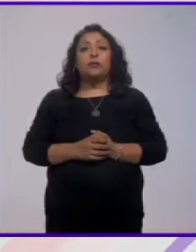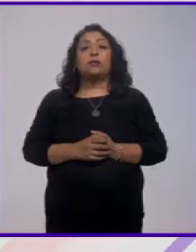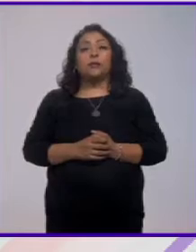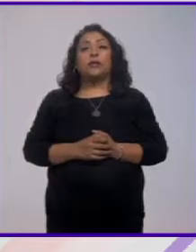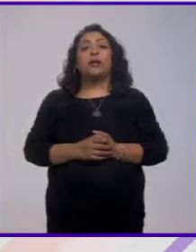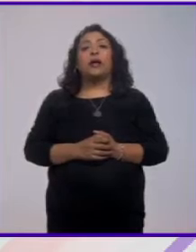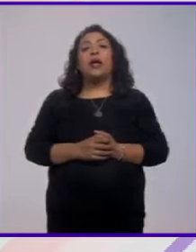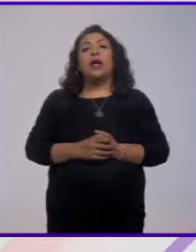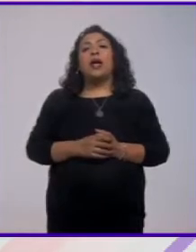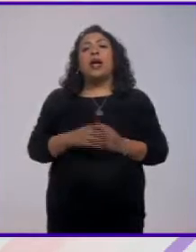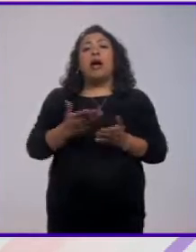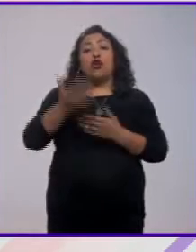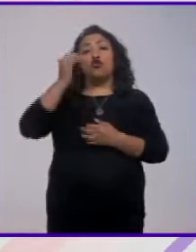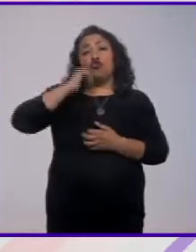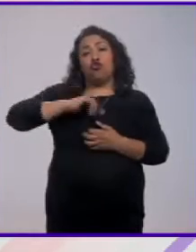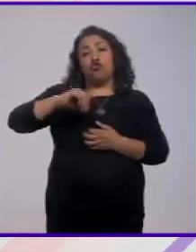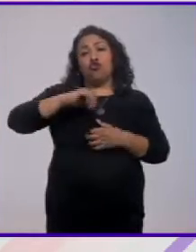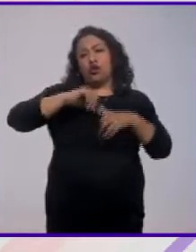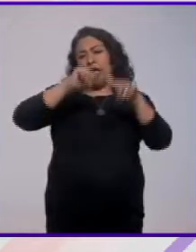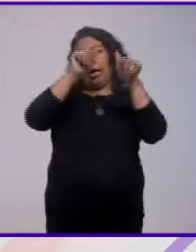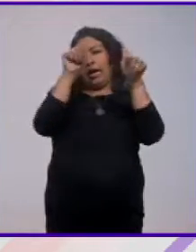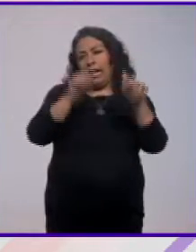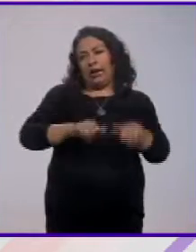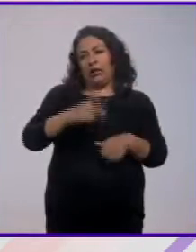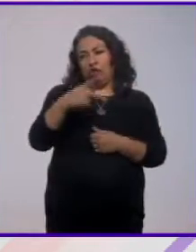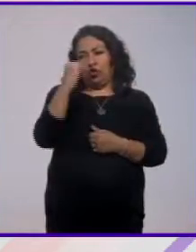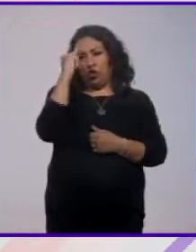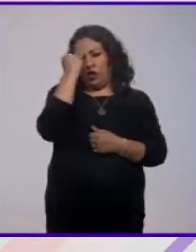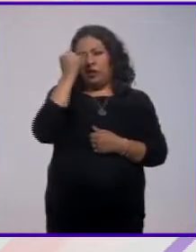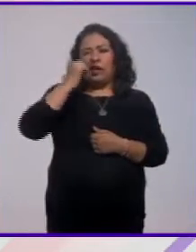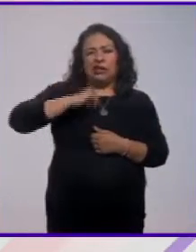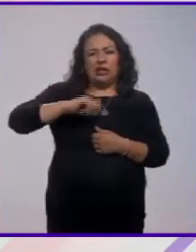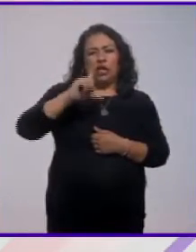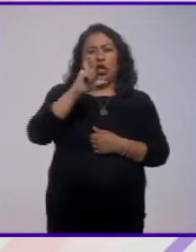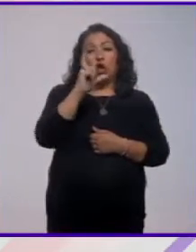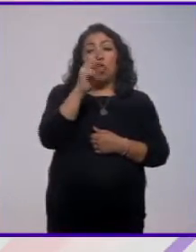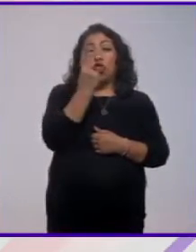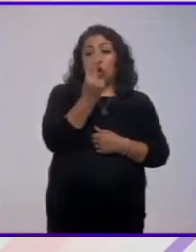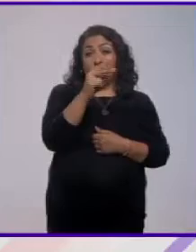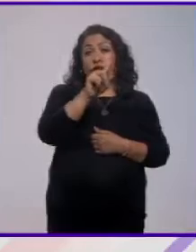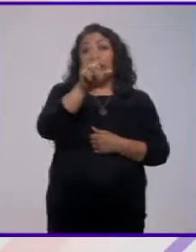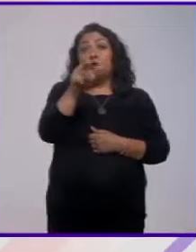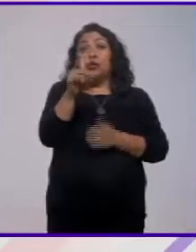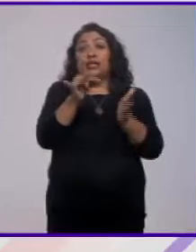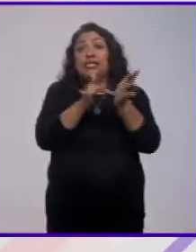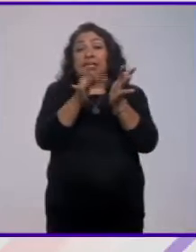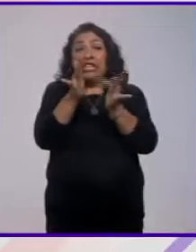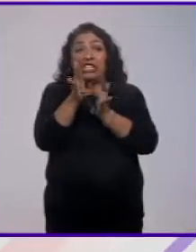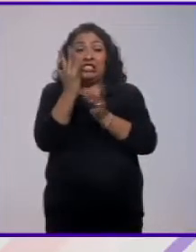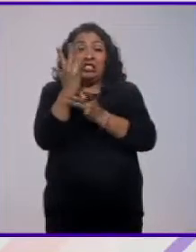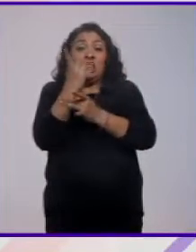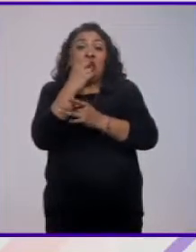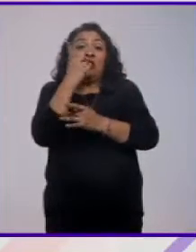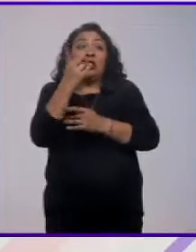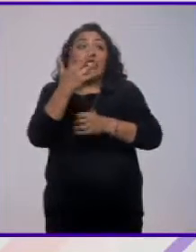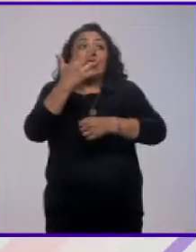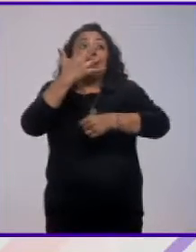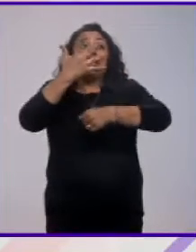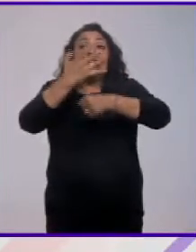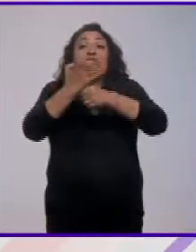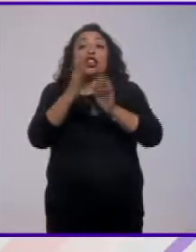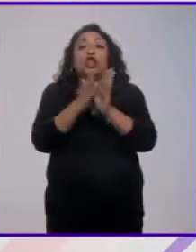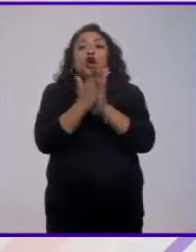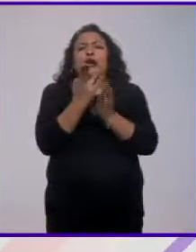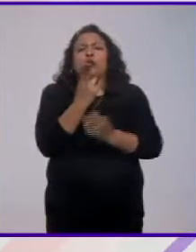El tratado de arte más antiguo de la India, de alrededor del siglo II después de Cristo, se dice que es un quinto Veda, un quinto